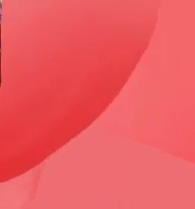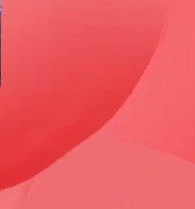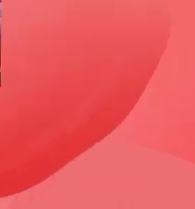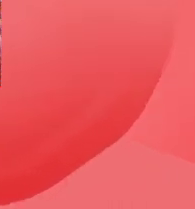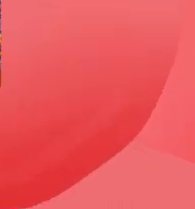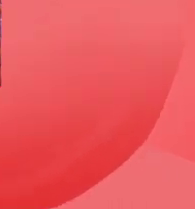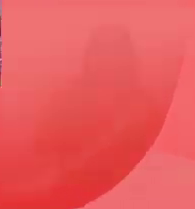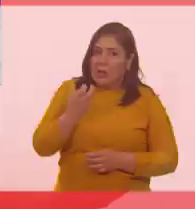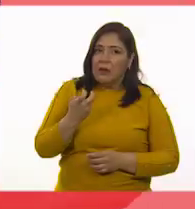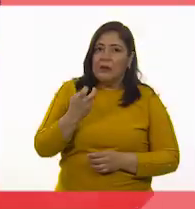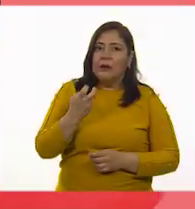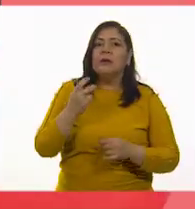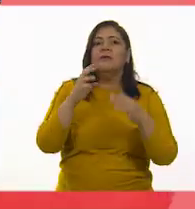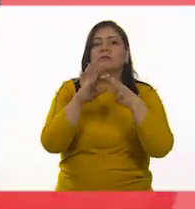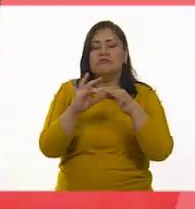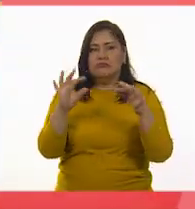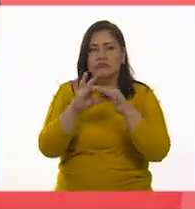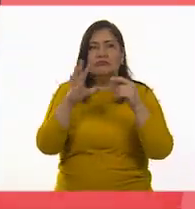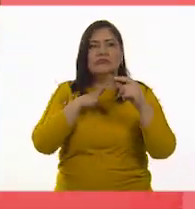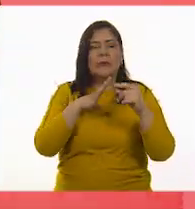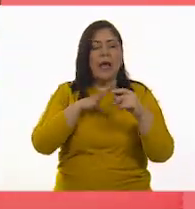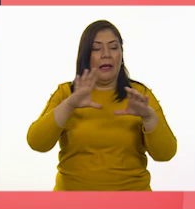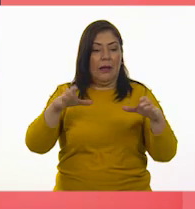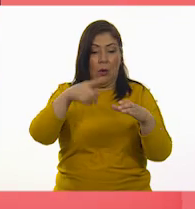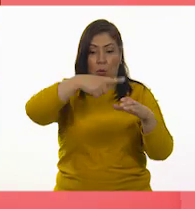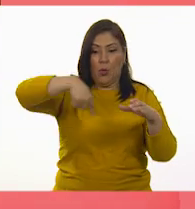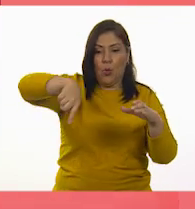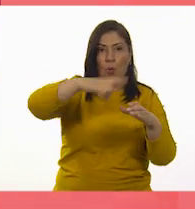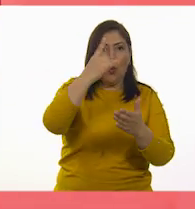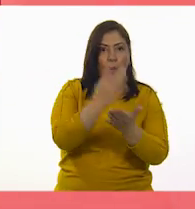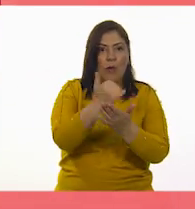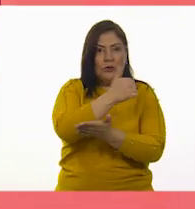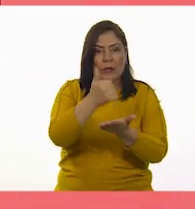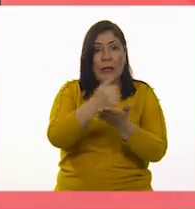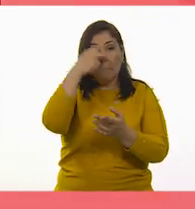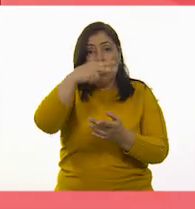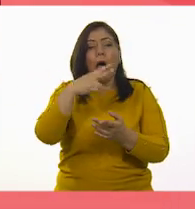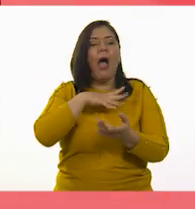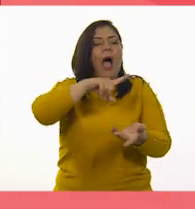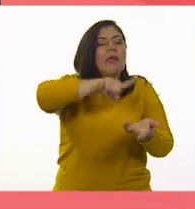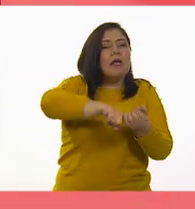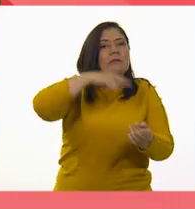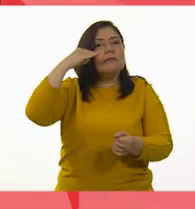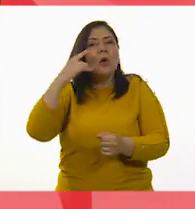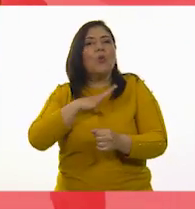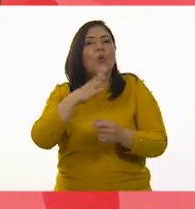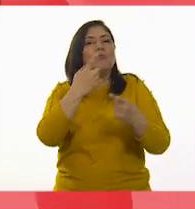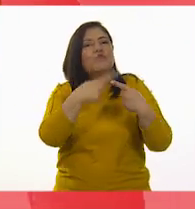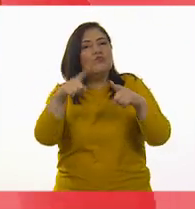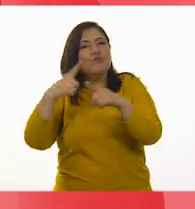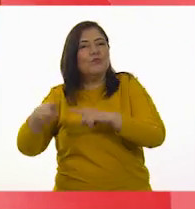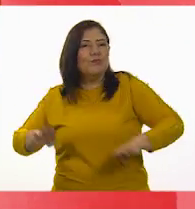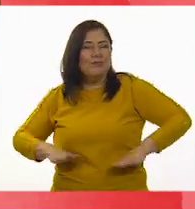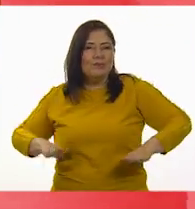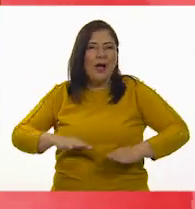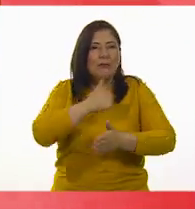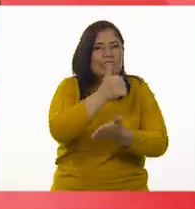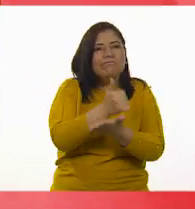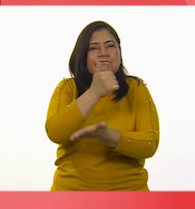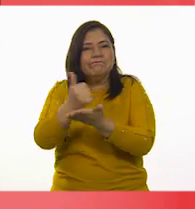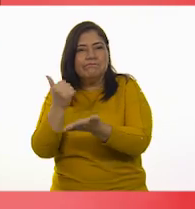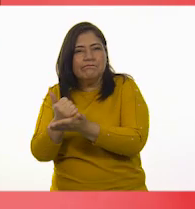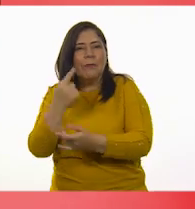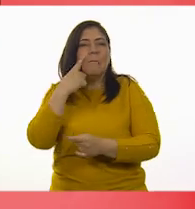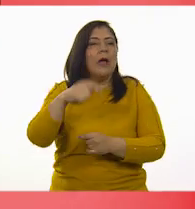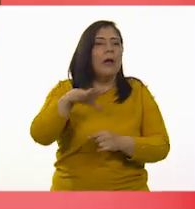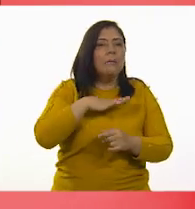Es por eso que hablamos de muchas ciudades en una, pues desde la cabeza de la capital, en el centro histórico, hasta las entrañas de la misma, en los